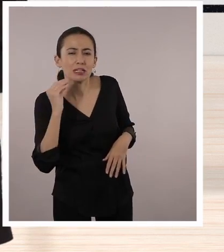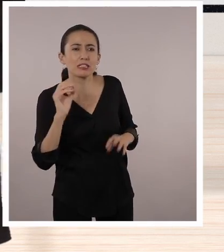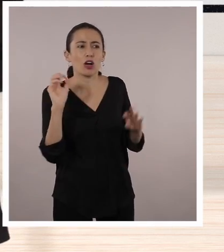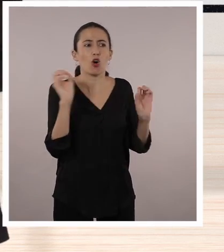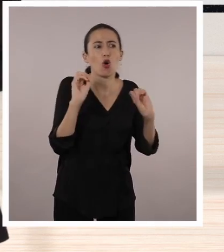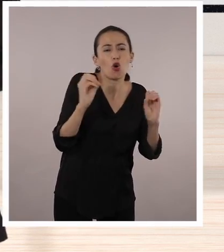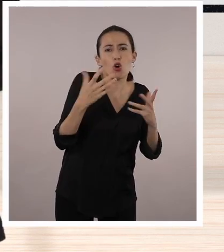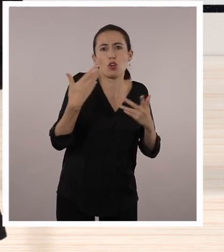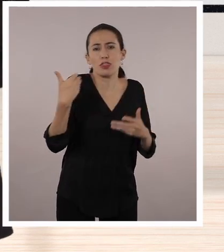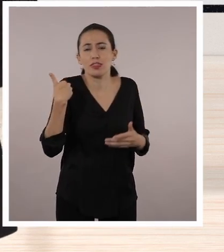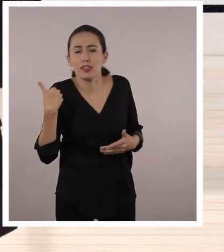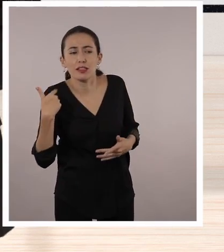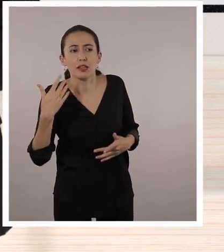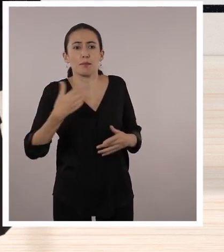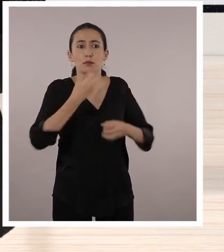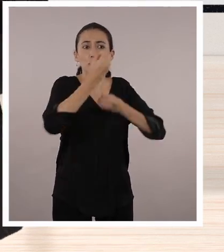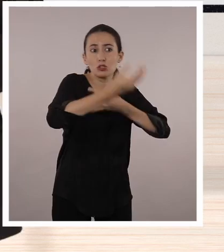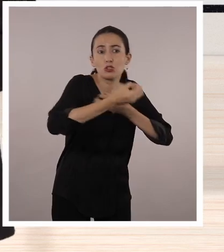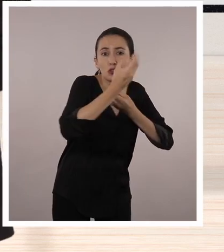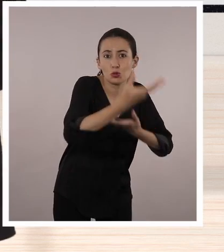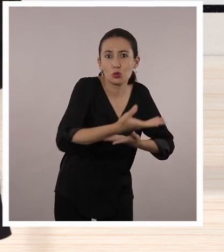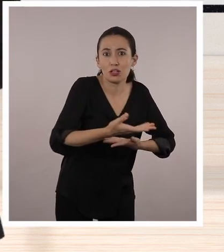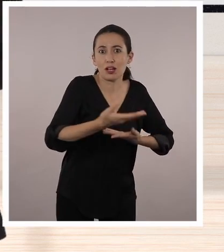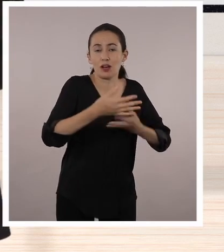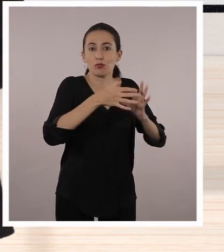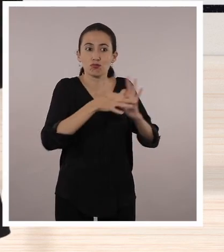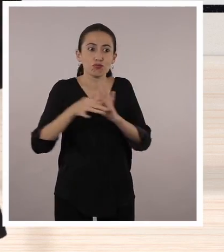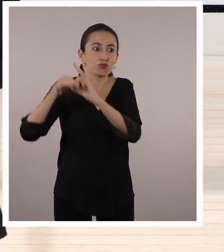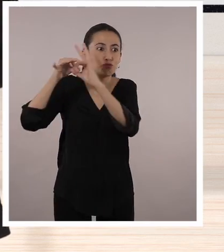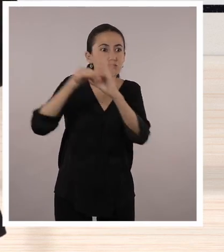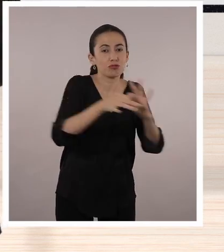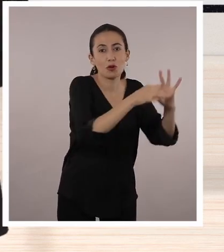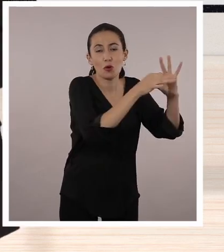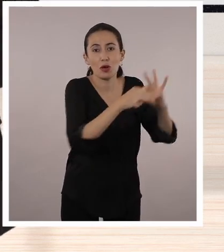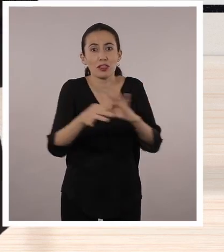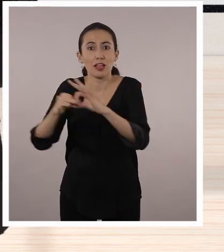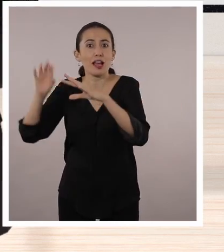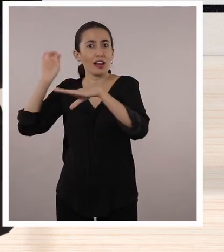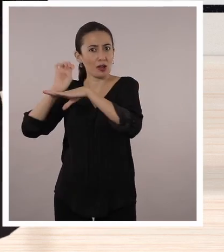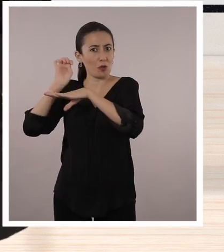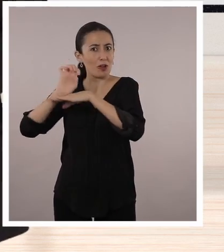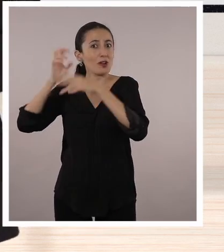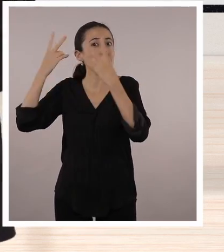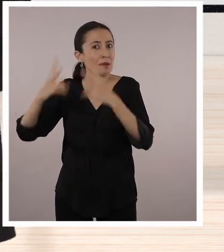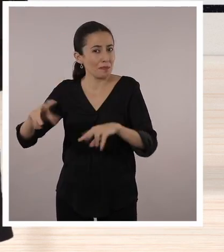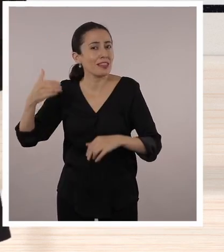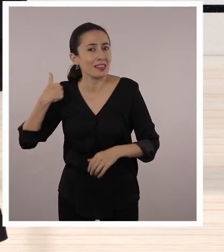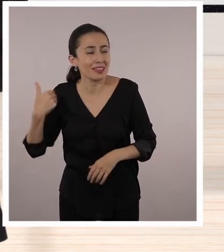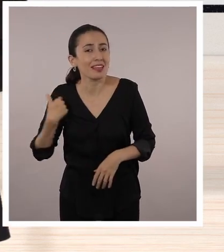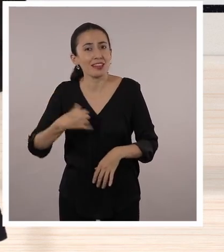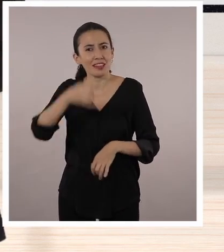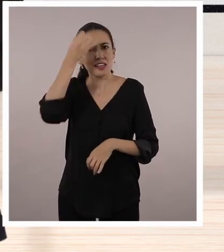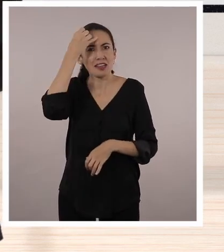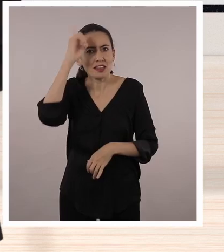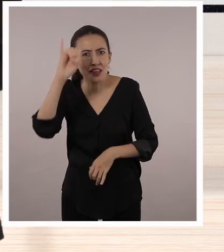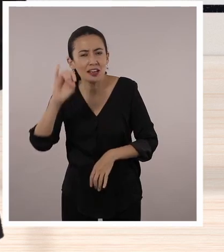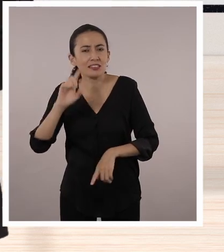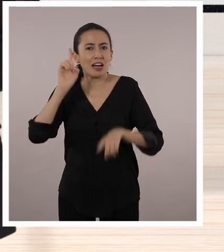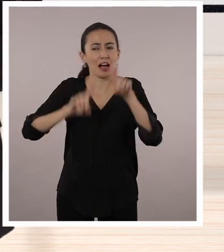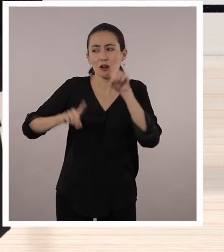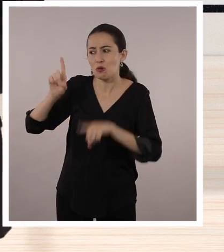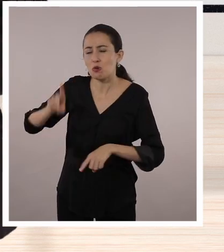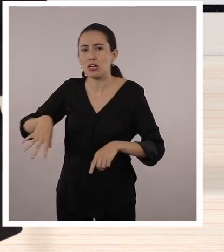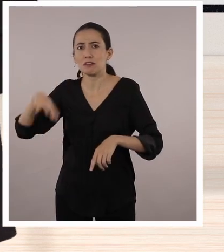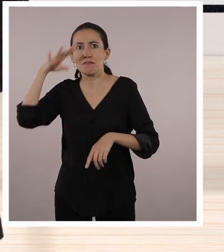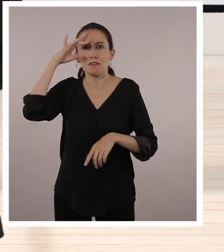tenemos esto que nos gusta tanto de que nos cuenten historias? Además de contar historias, el Ecuador está lleno de mitos y leyendas también. Claro